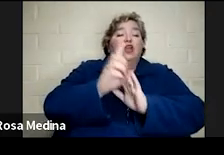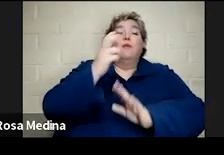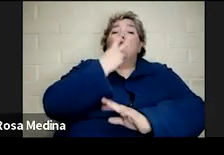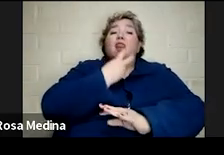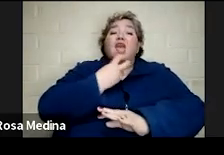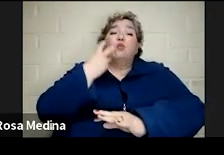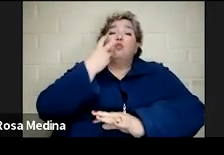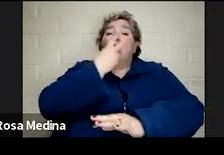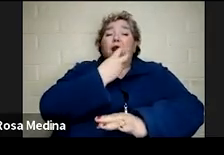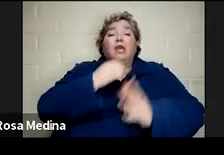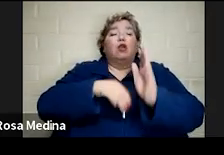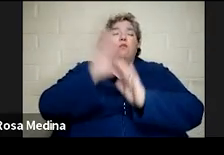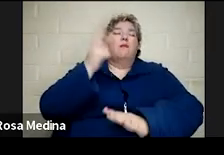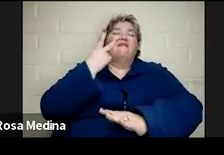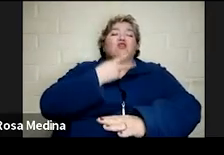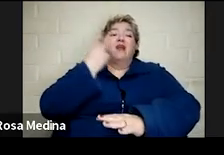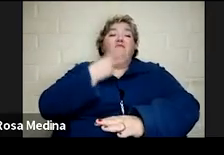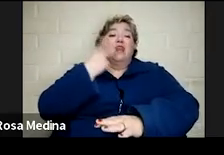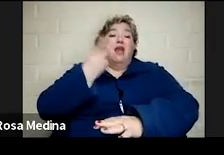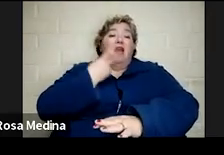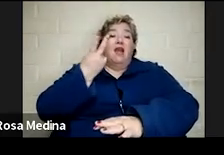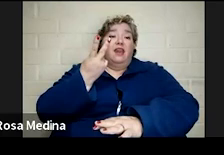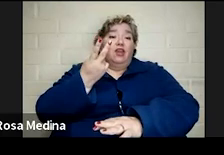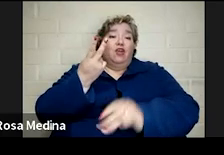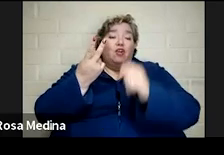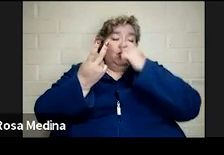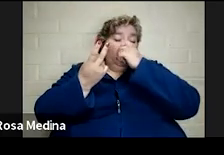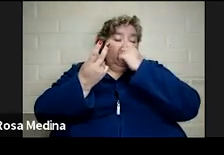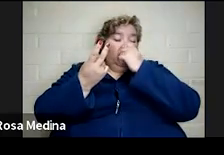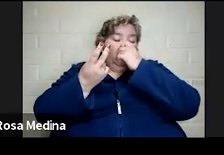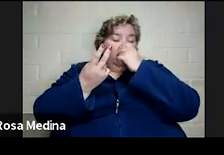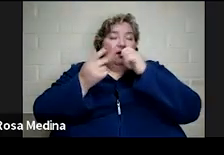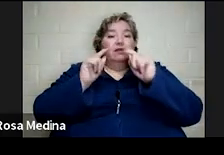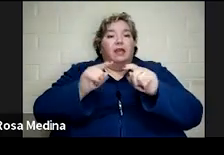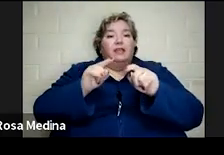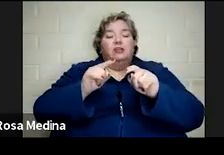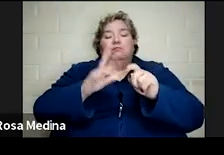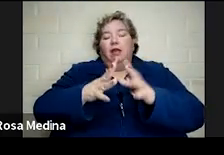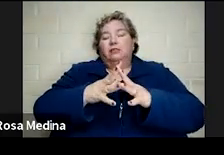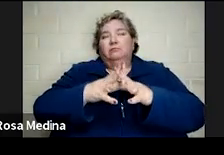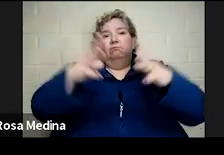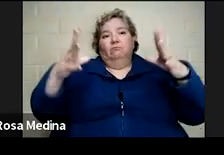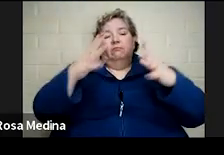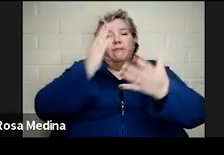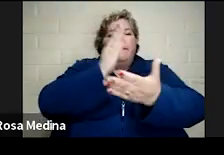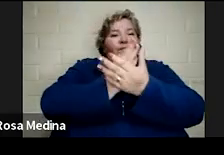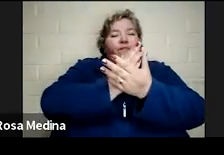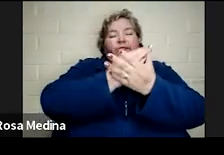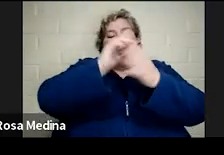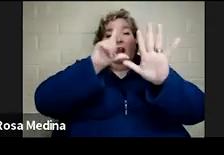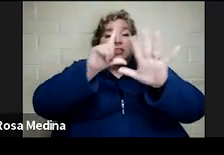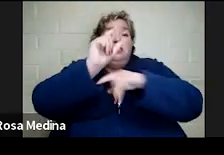mayor vocabulario que después va a estar de manera exponencial hasta los 7 años, que en general se desarrolla